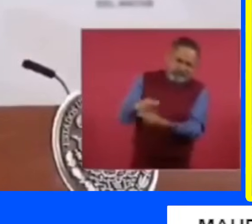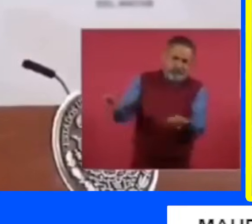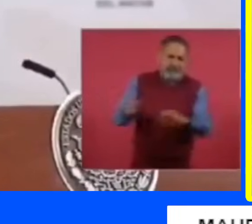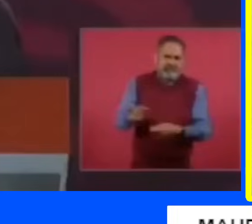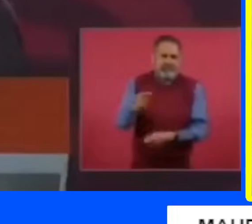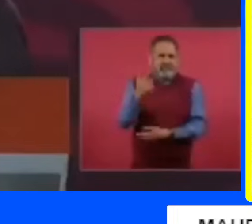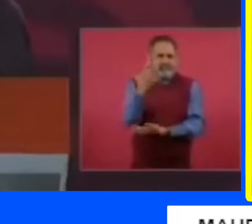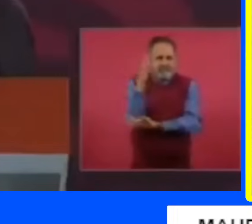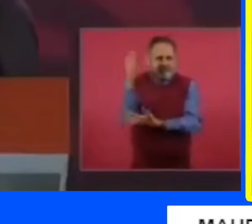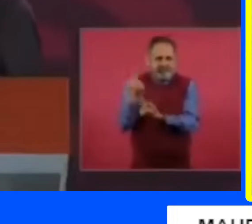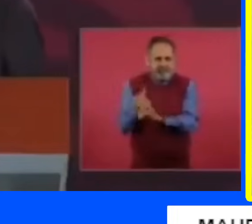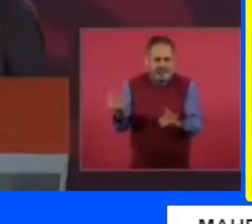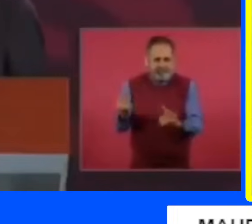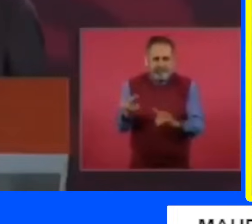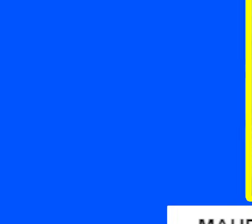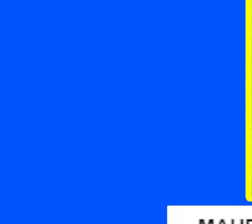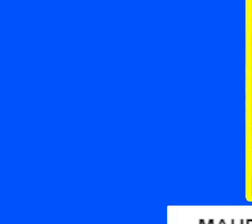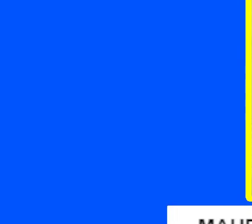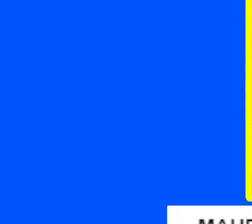preescolar.